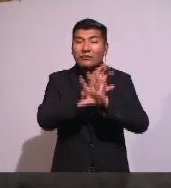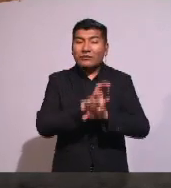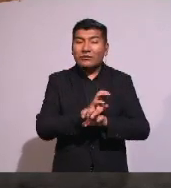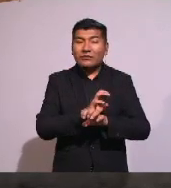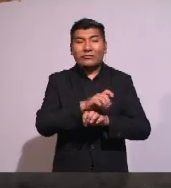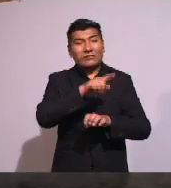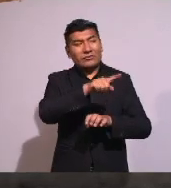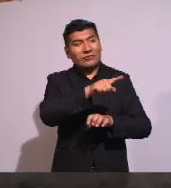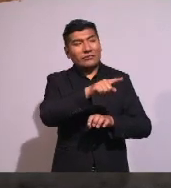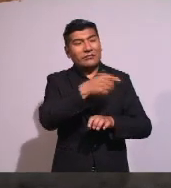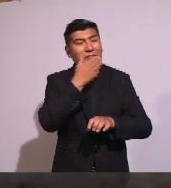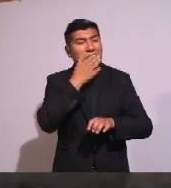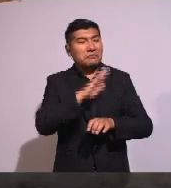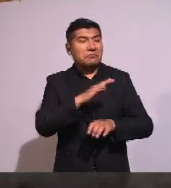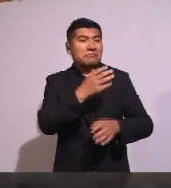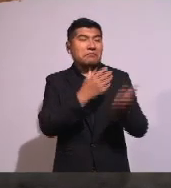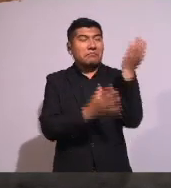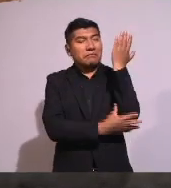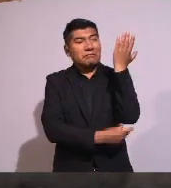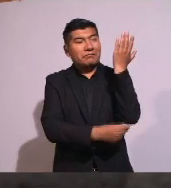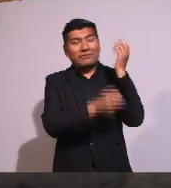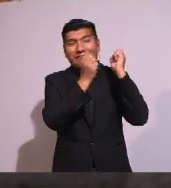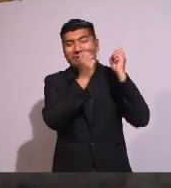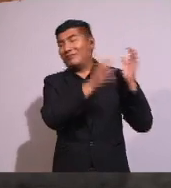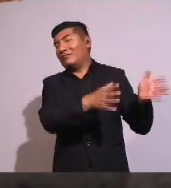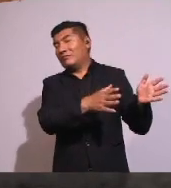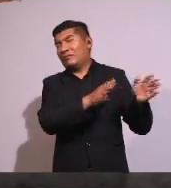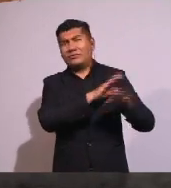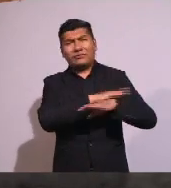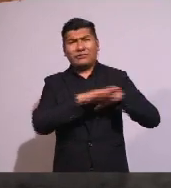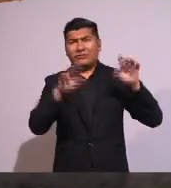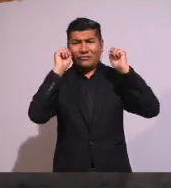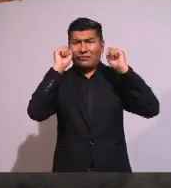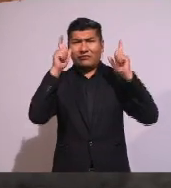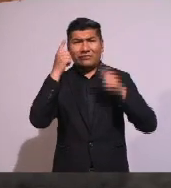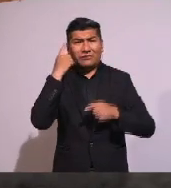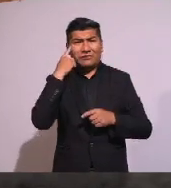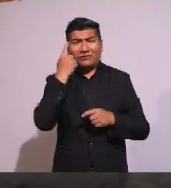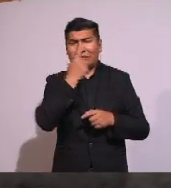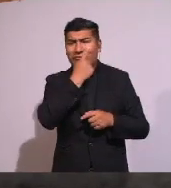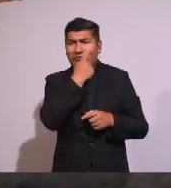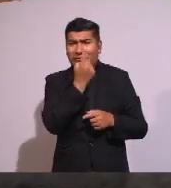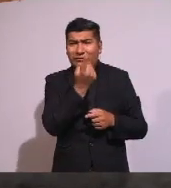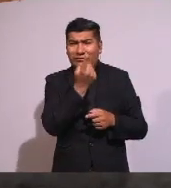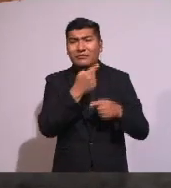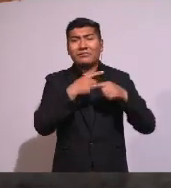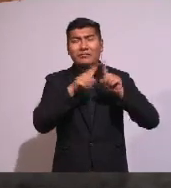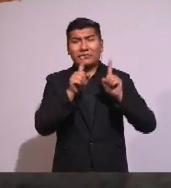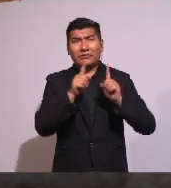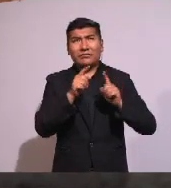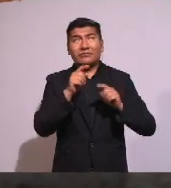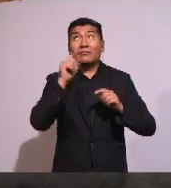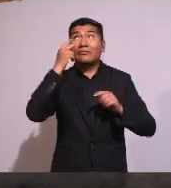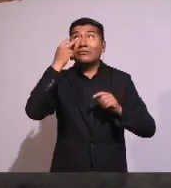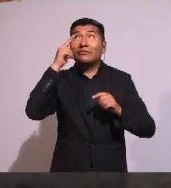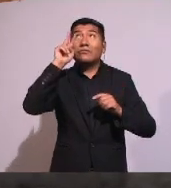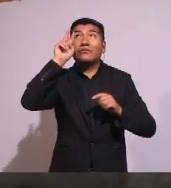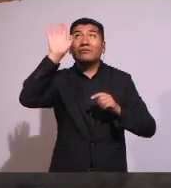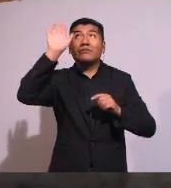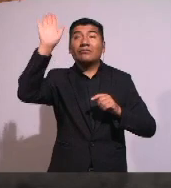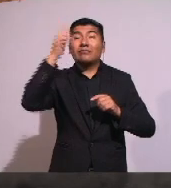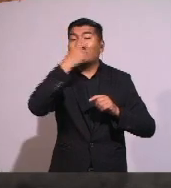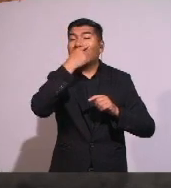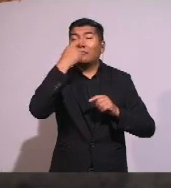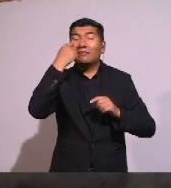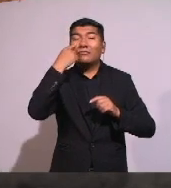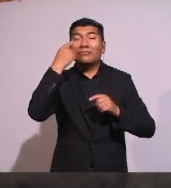la miseria de los demás. No nos impresiona tanto. Pero asumamos la mirada de Dios, intentemos ver